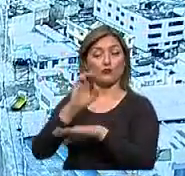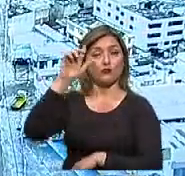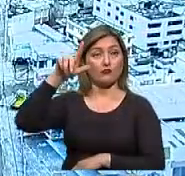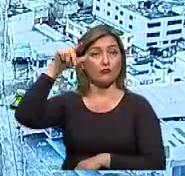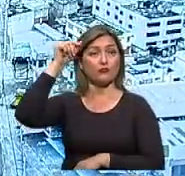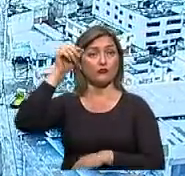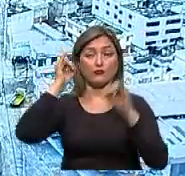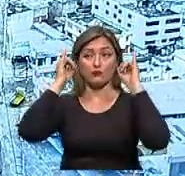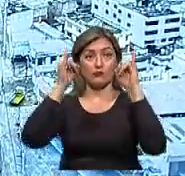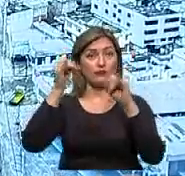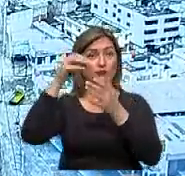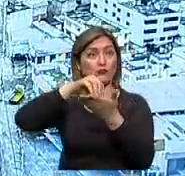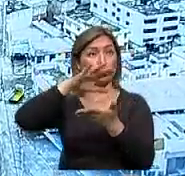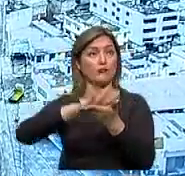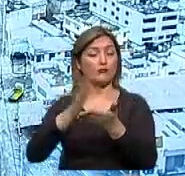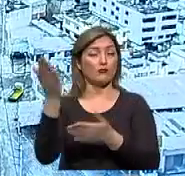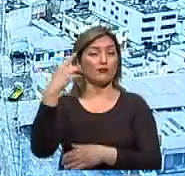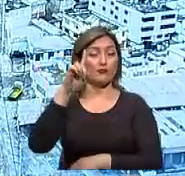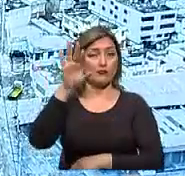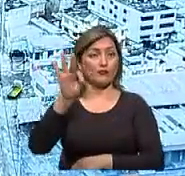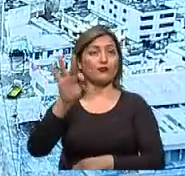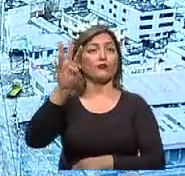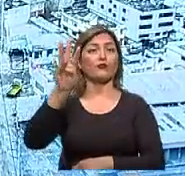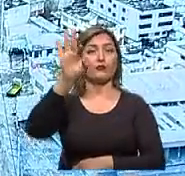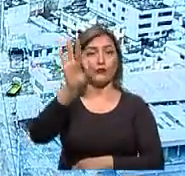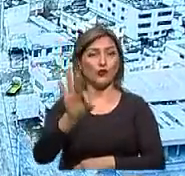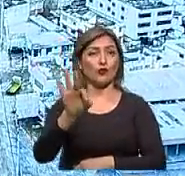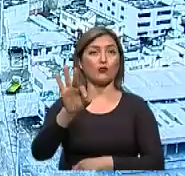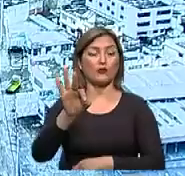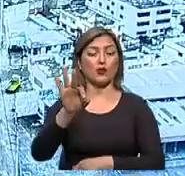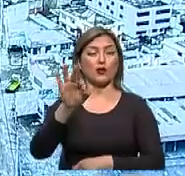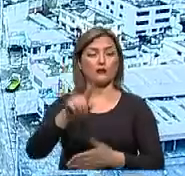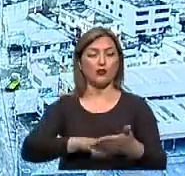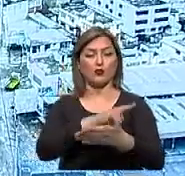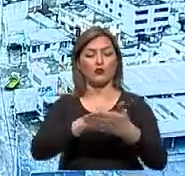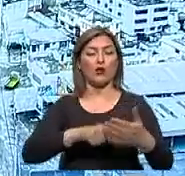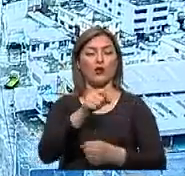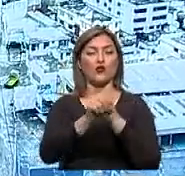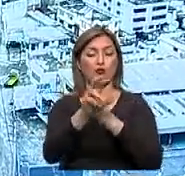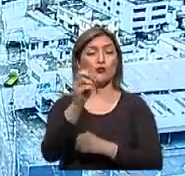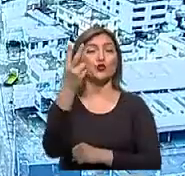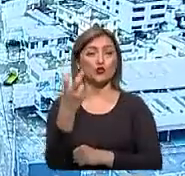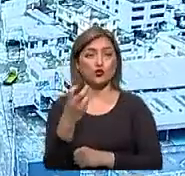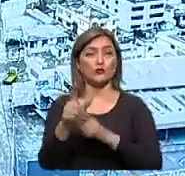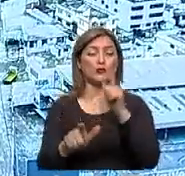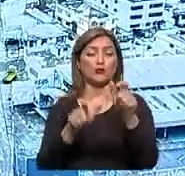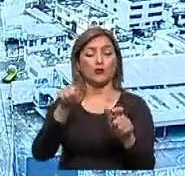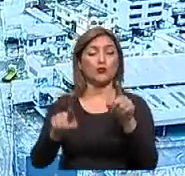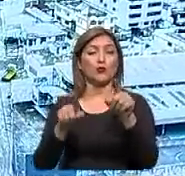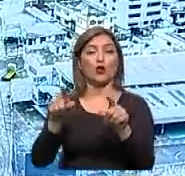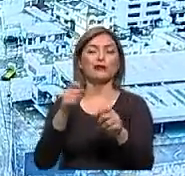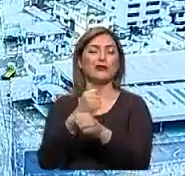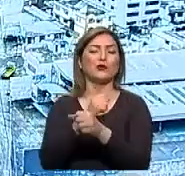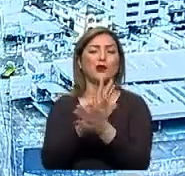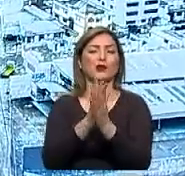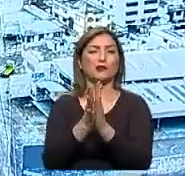la instrucción que estaba vigente desde 1969 y fue derogada en 2012 como una alternativa para quienes no consiguen empleo